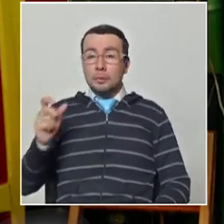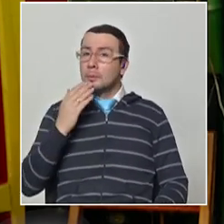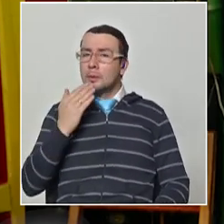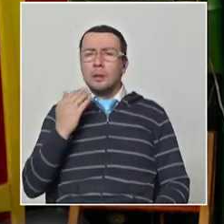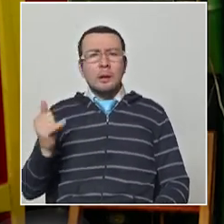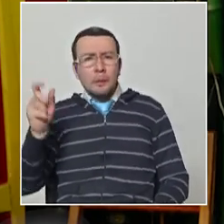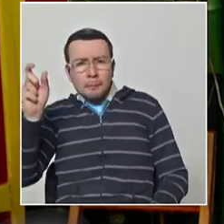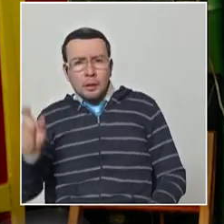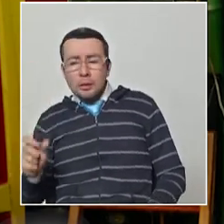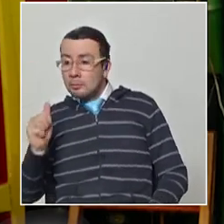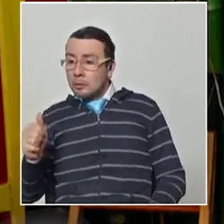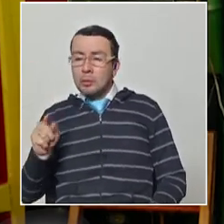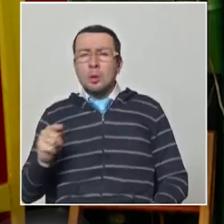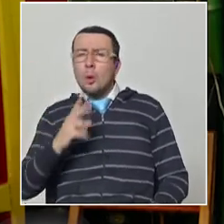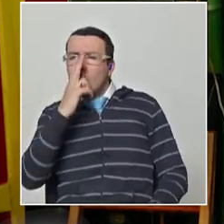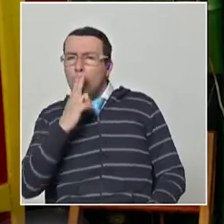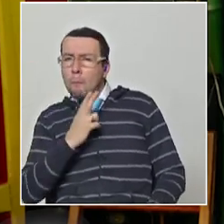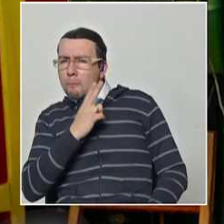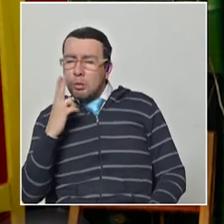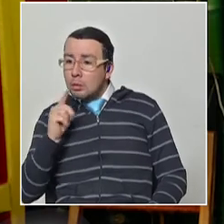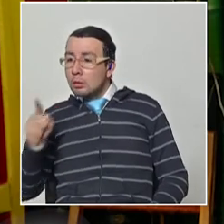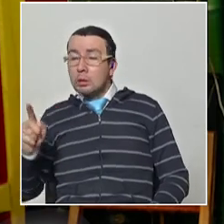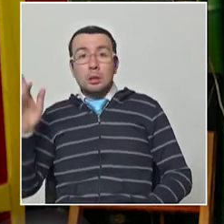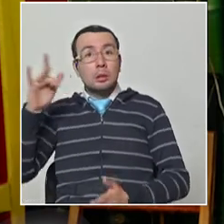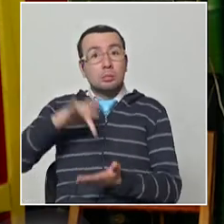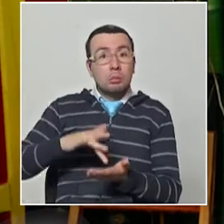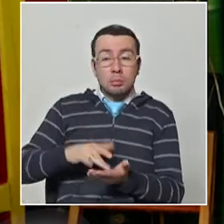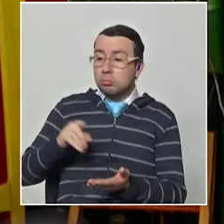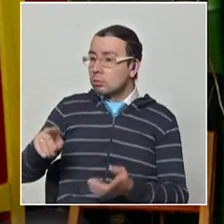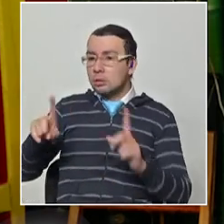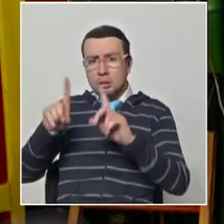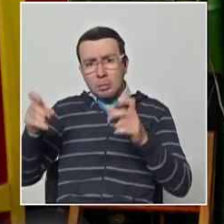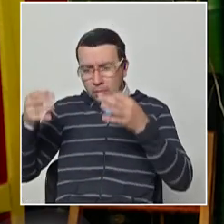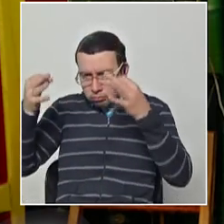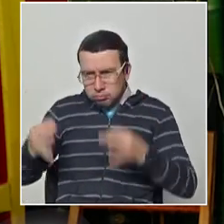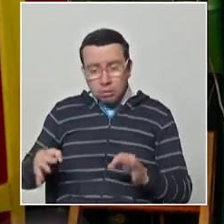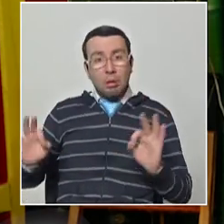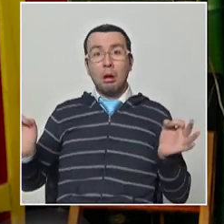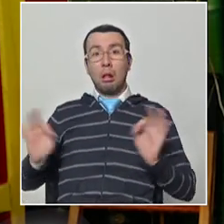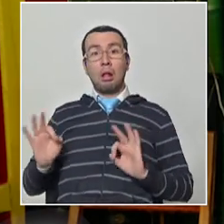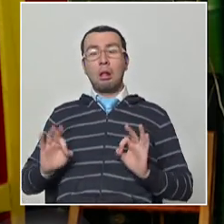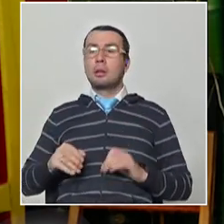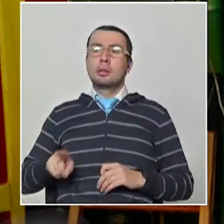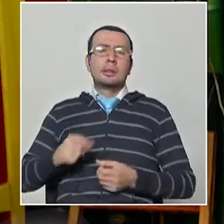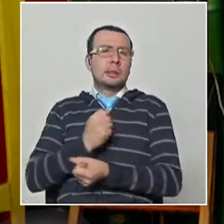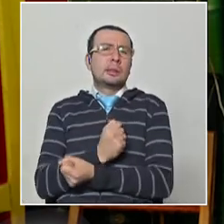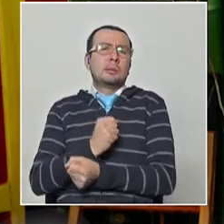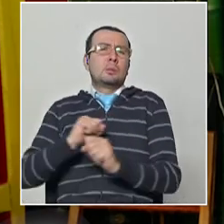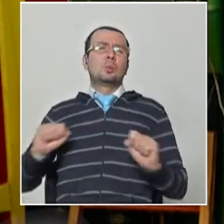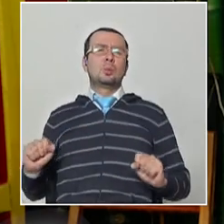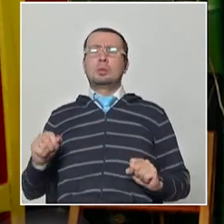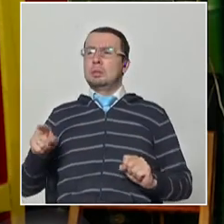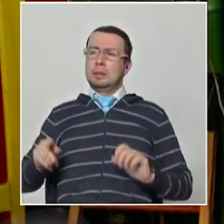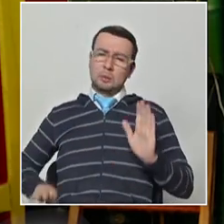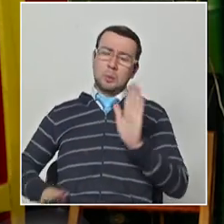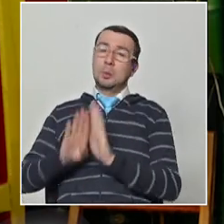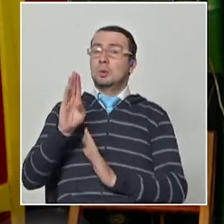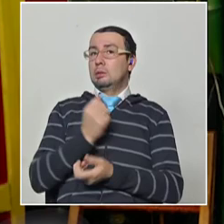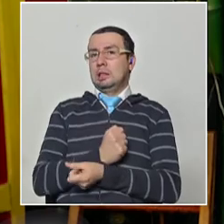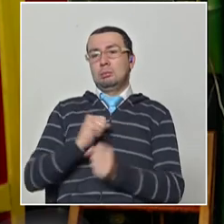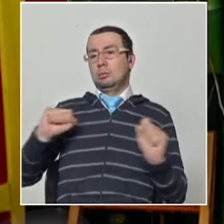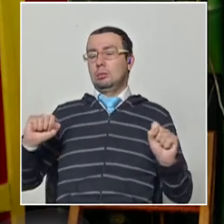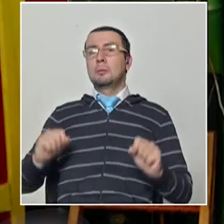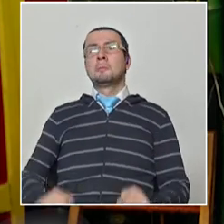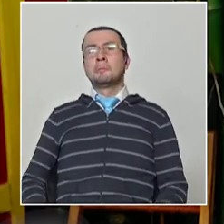persona no se compromete y la persona no está metido en el tema es imposible pretender que la persona salga adelante de su problema yo